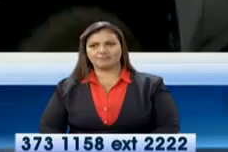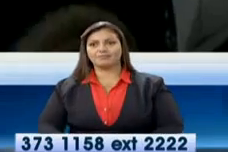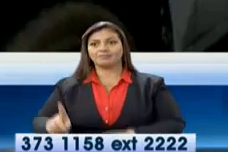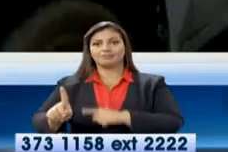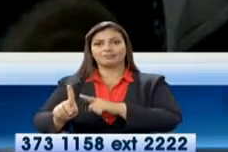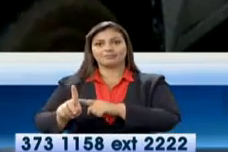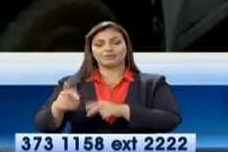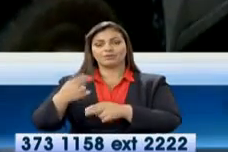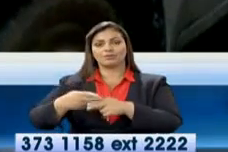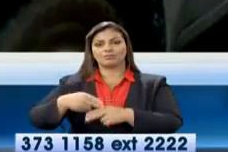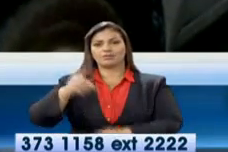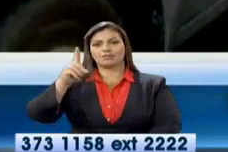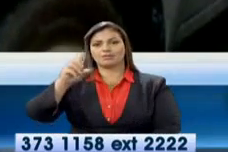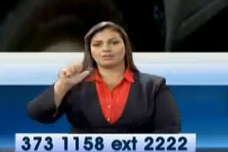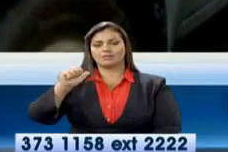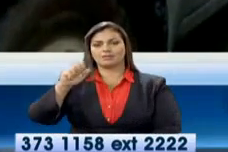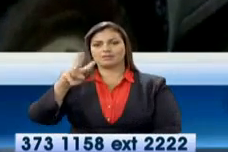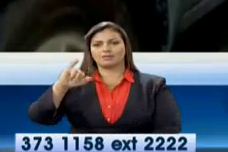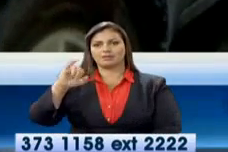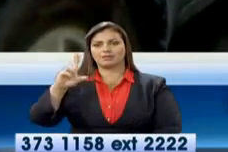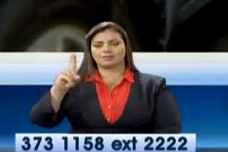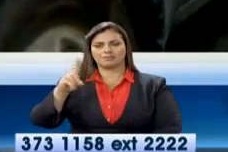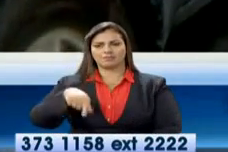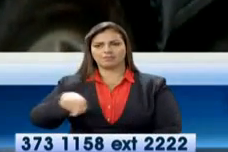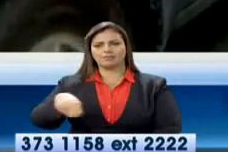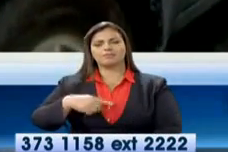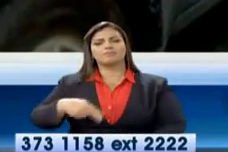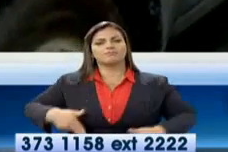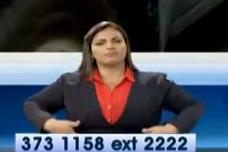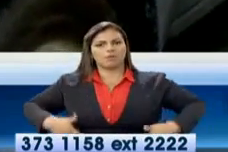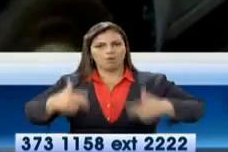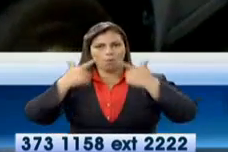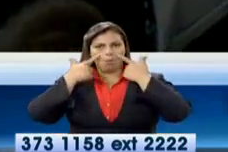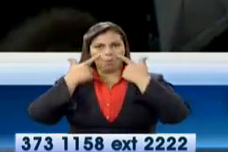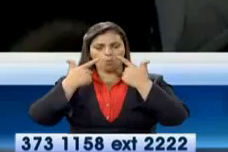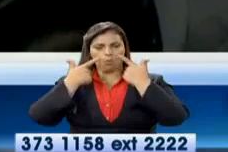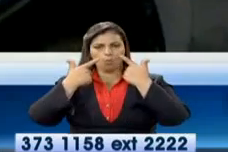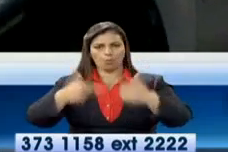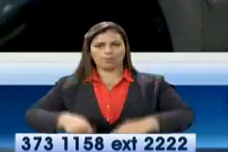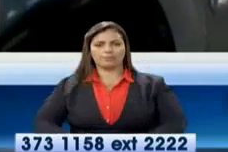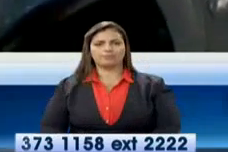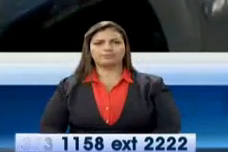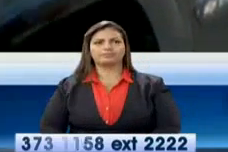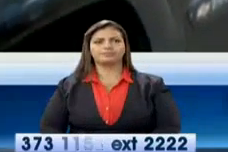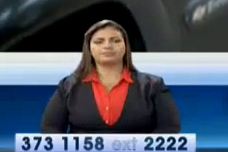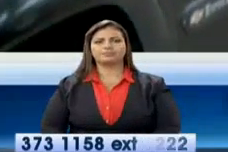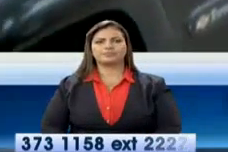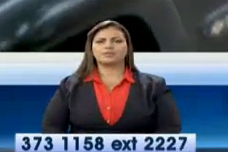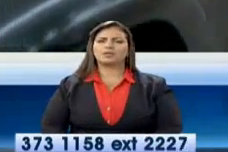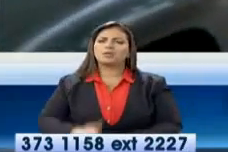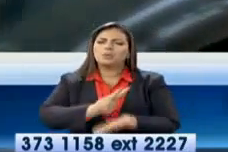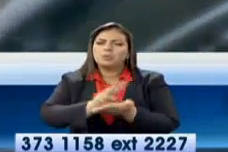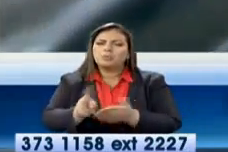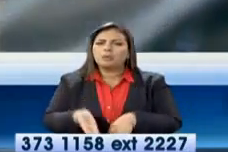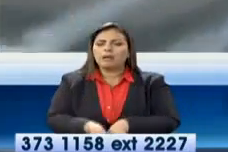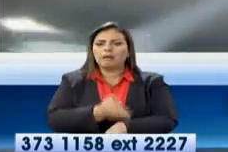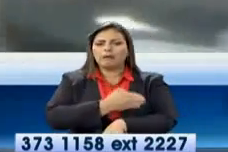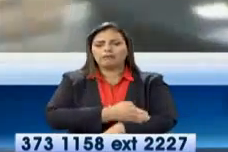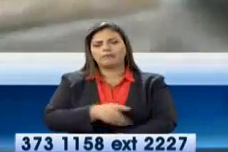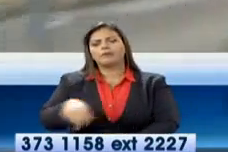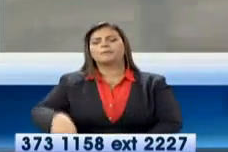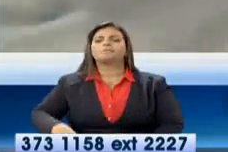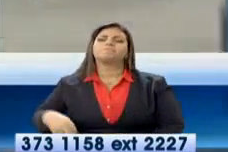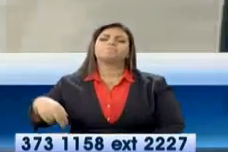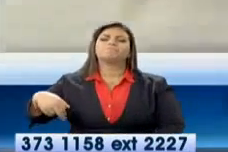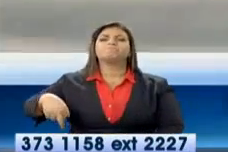dinero, tarjetas de crédito y otros documentos de valor que encontró en una de sus rondas hace unas dos semanas. Y dando mi ronda